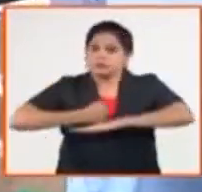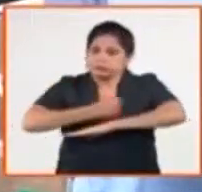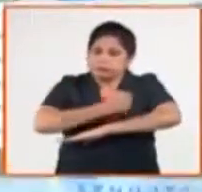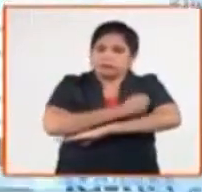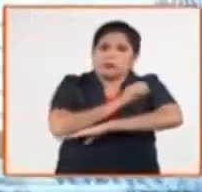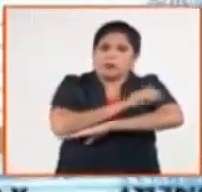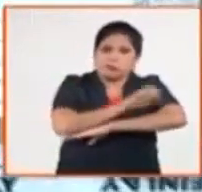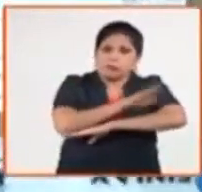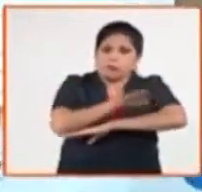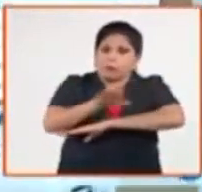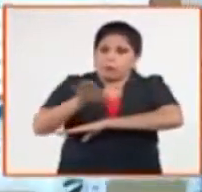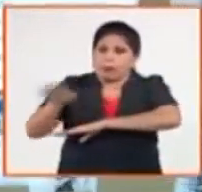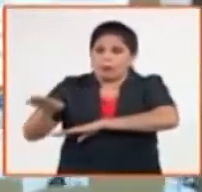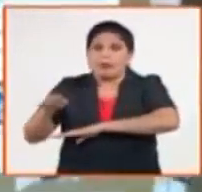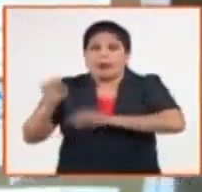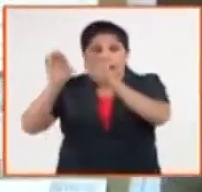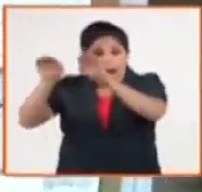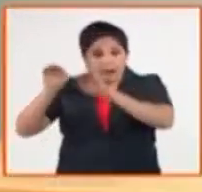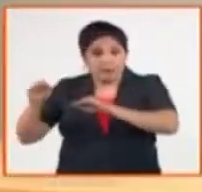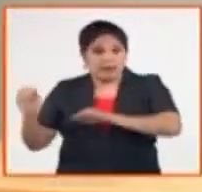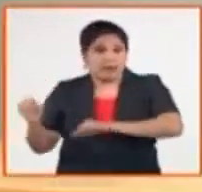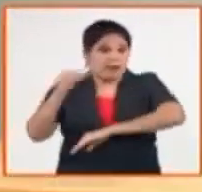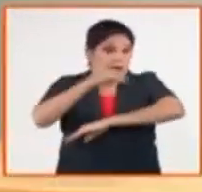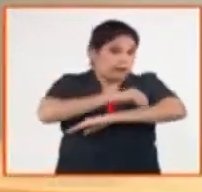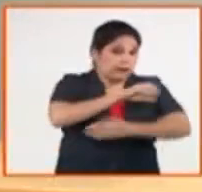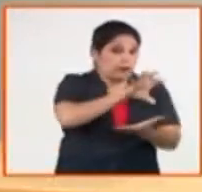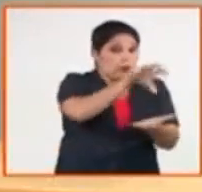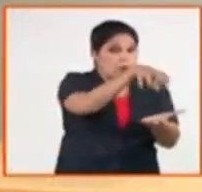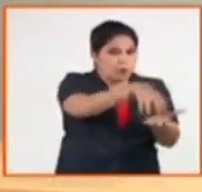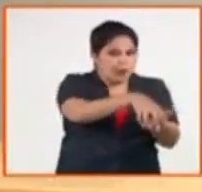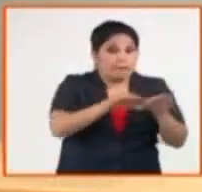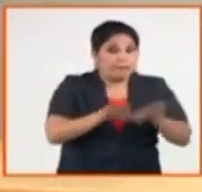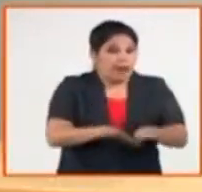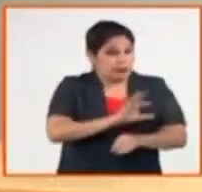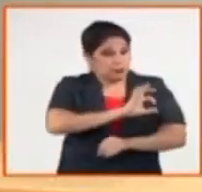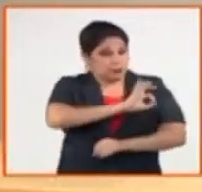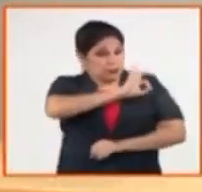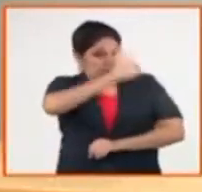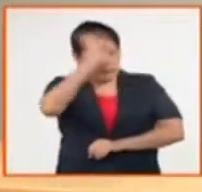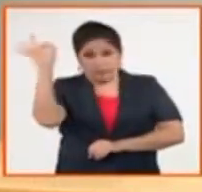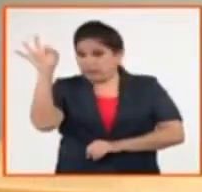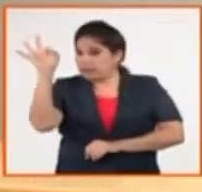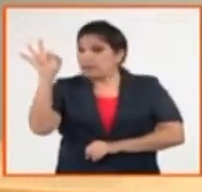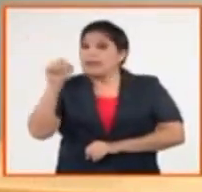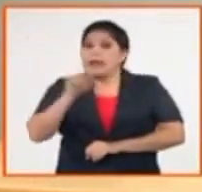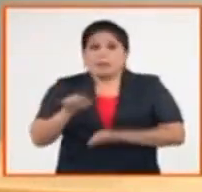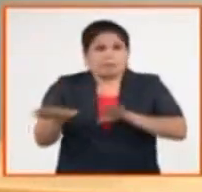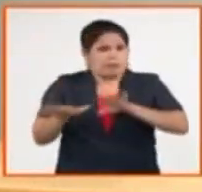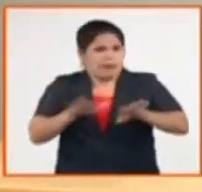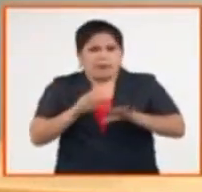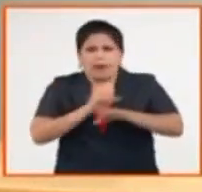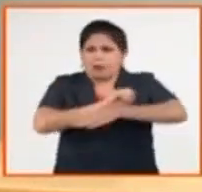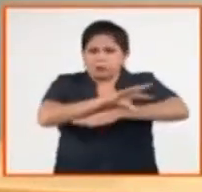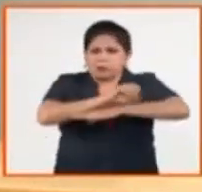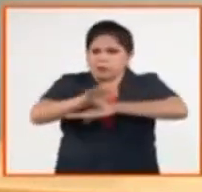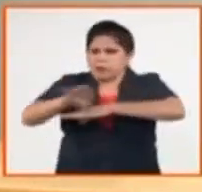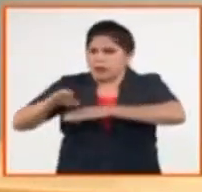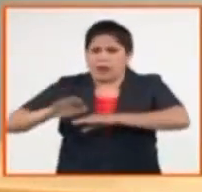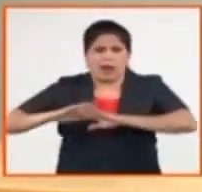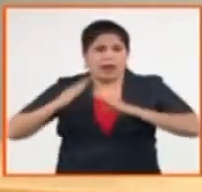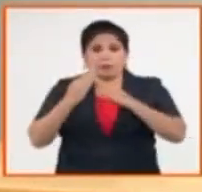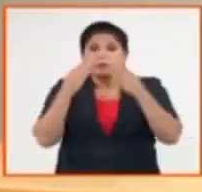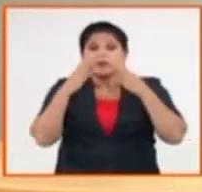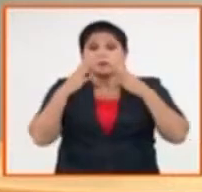trayecto, desde el almacén hasta el vacunatorio. No nos paramos, cuando el producto está listo se distribuye y lo importante